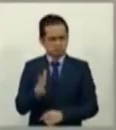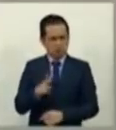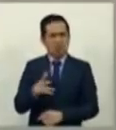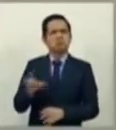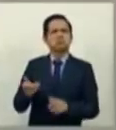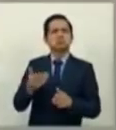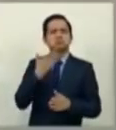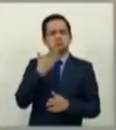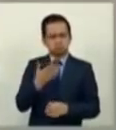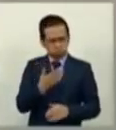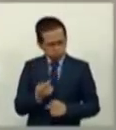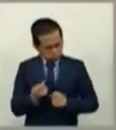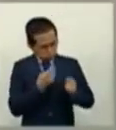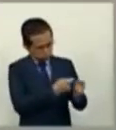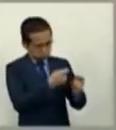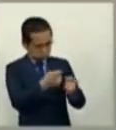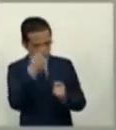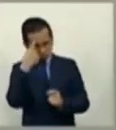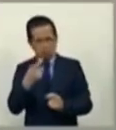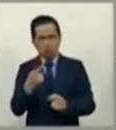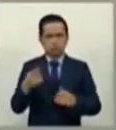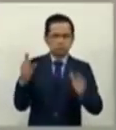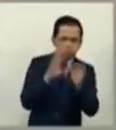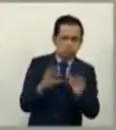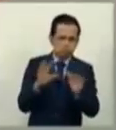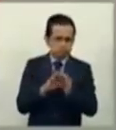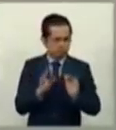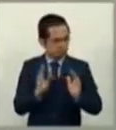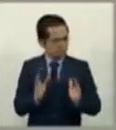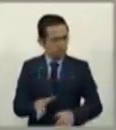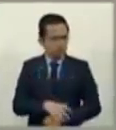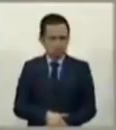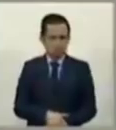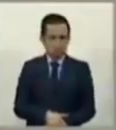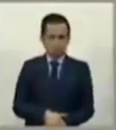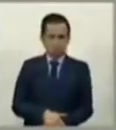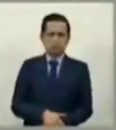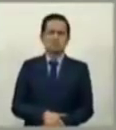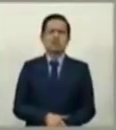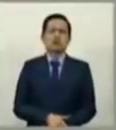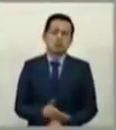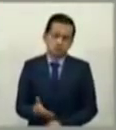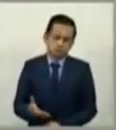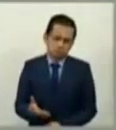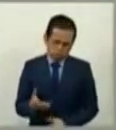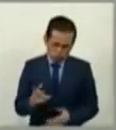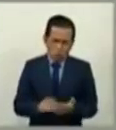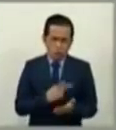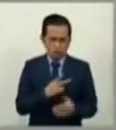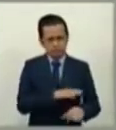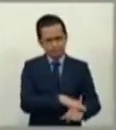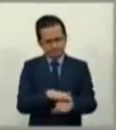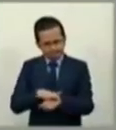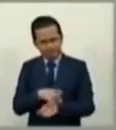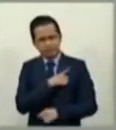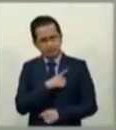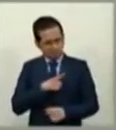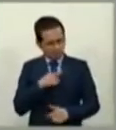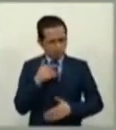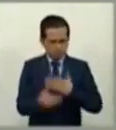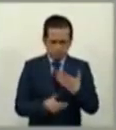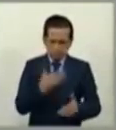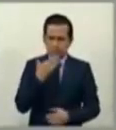uso de la palabra. De tal manera que recuerdo este llamado de conducirnos con respeto, con